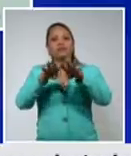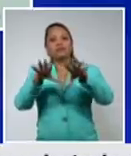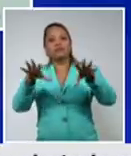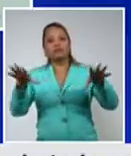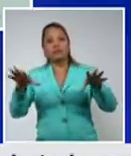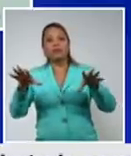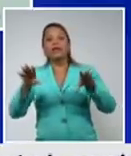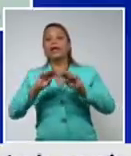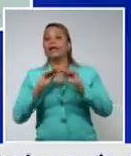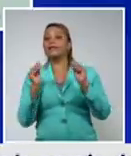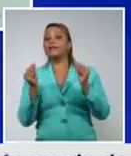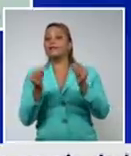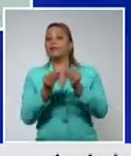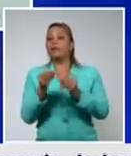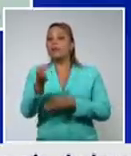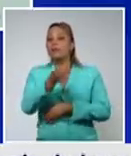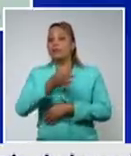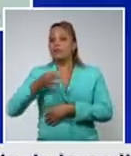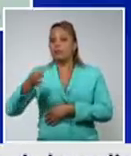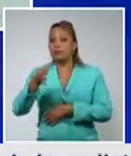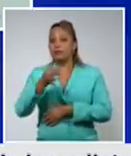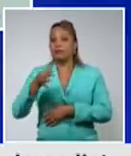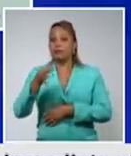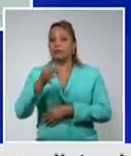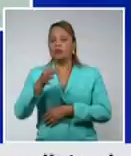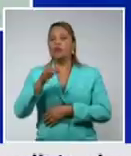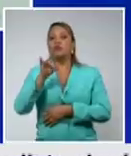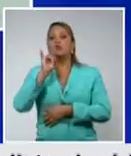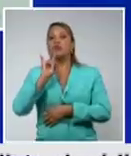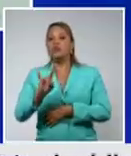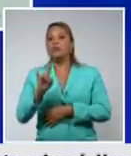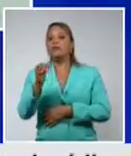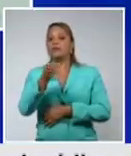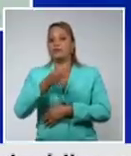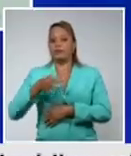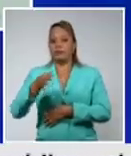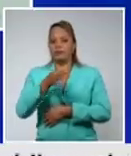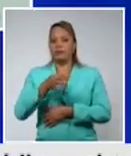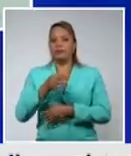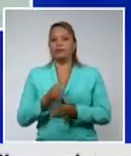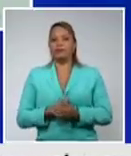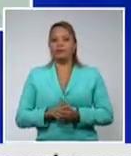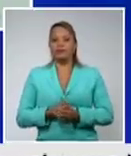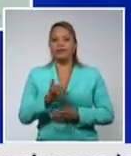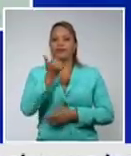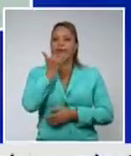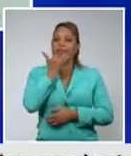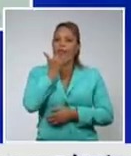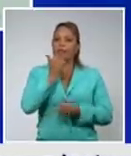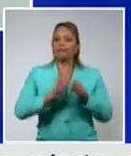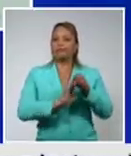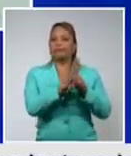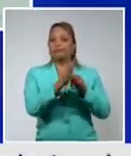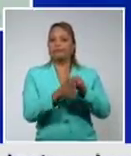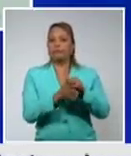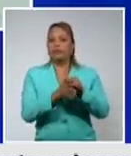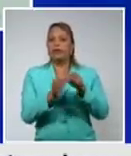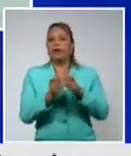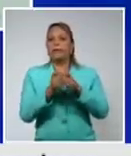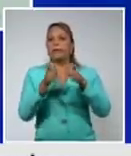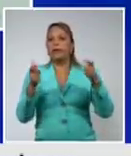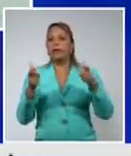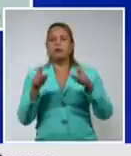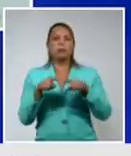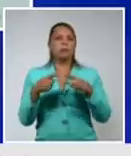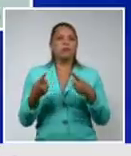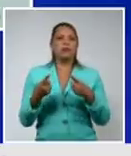que diagnosticaron casos ayer de 9 de sus 11 municipios. El mayor número, pues en